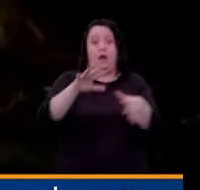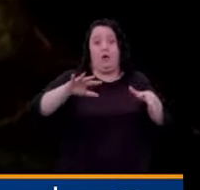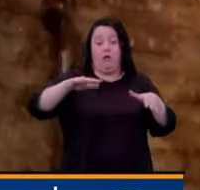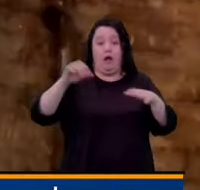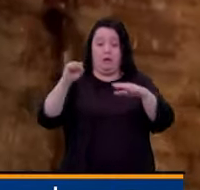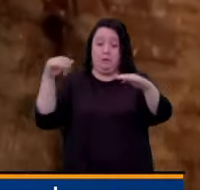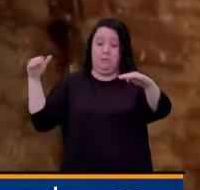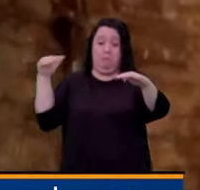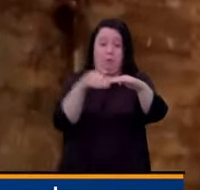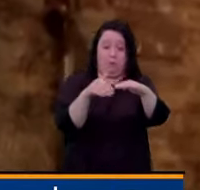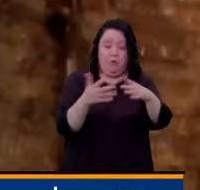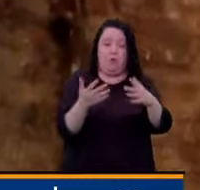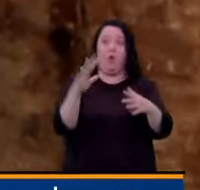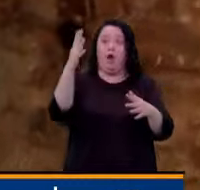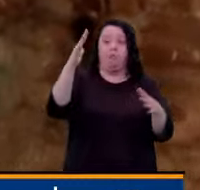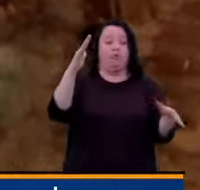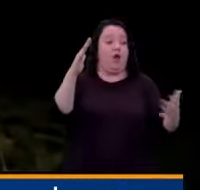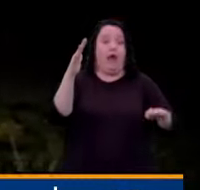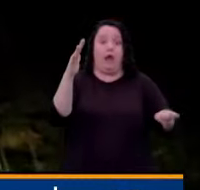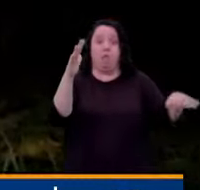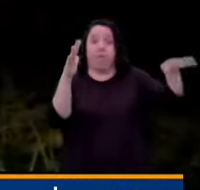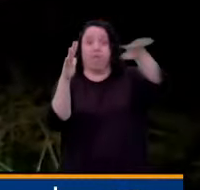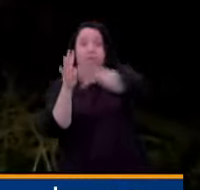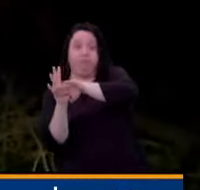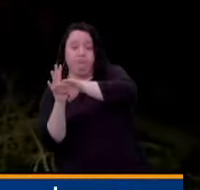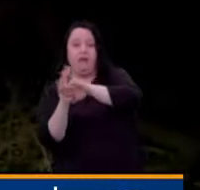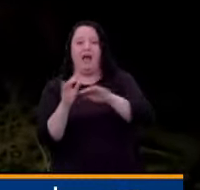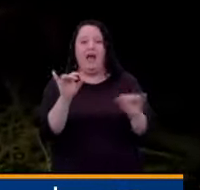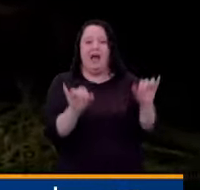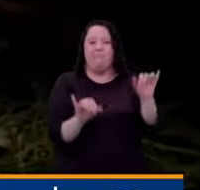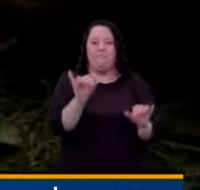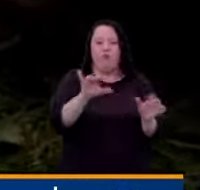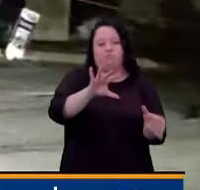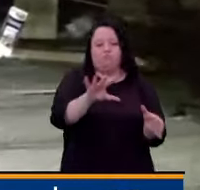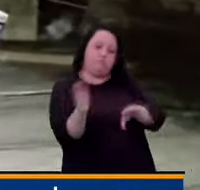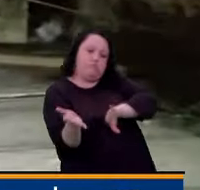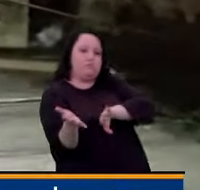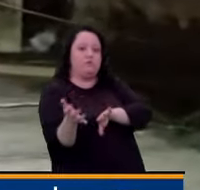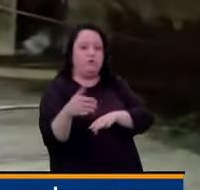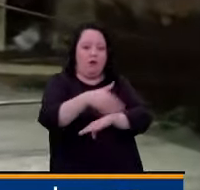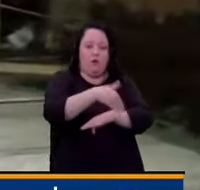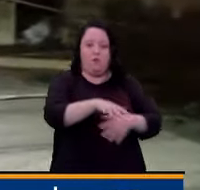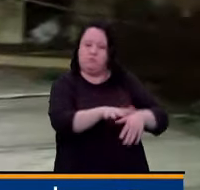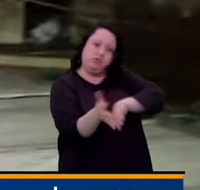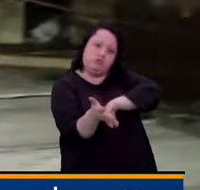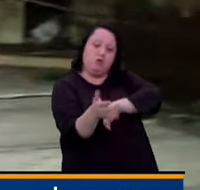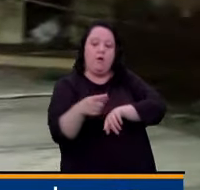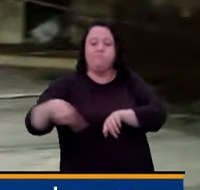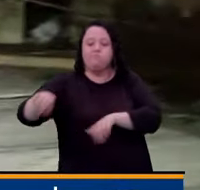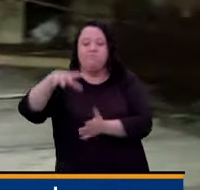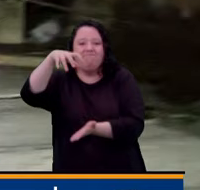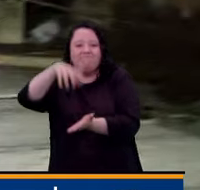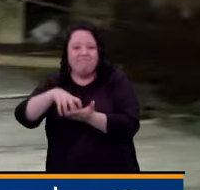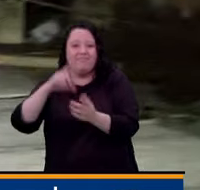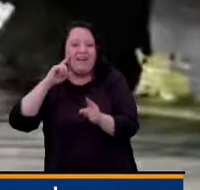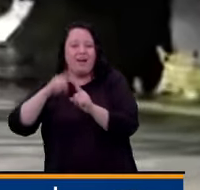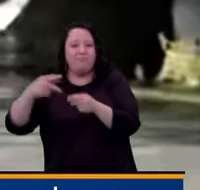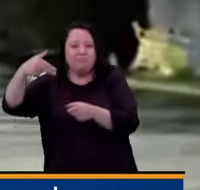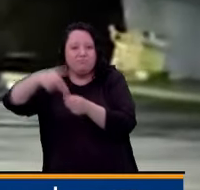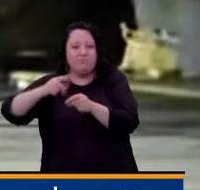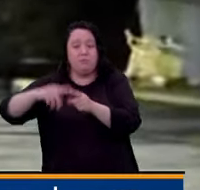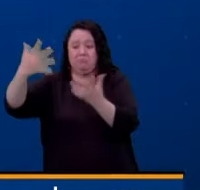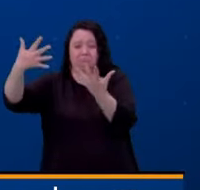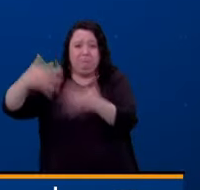casas o en árboles, camiones que quedaron volcados en plenas autopistas, estaciones de servicio destruidas y hasta el